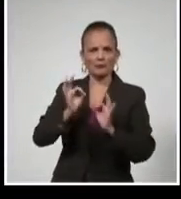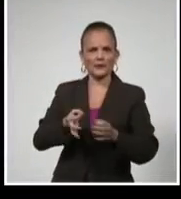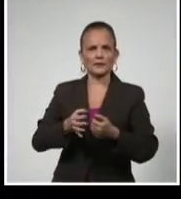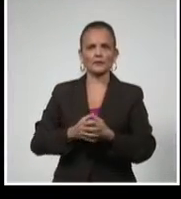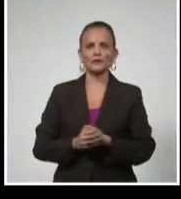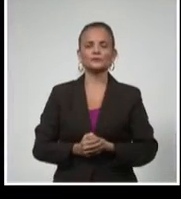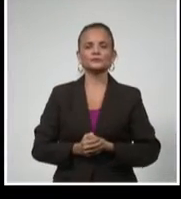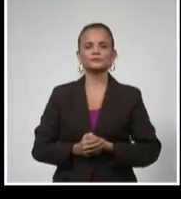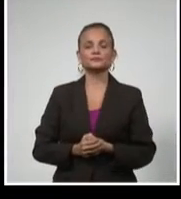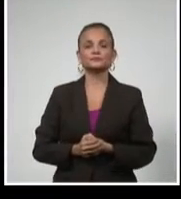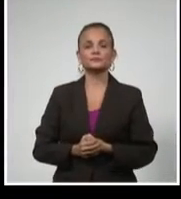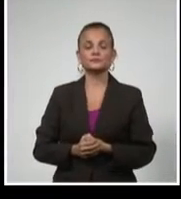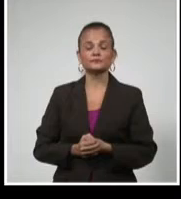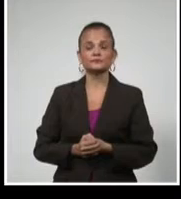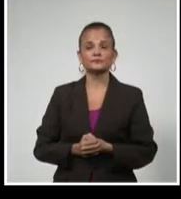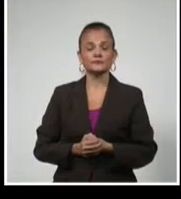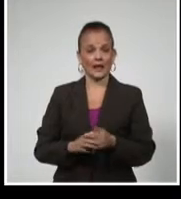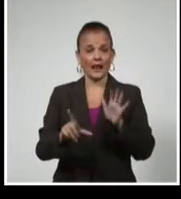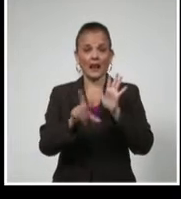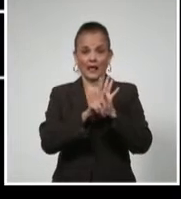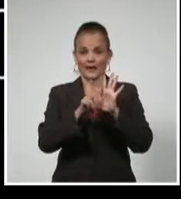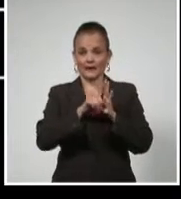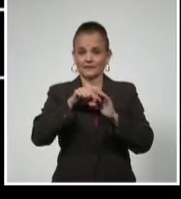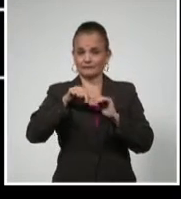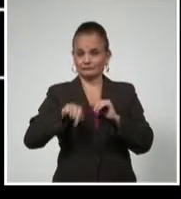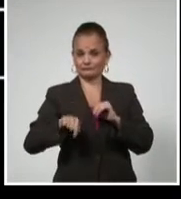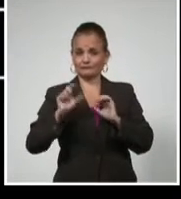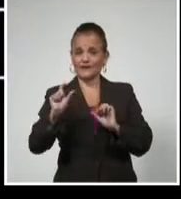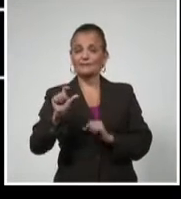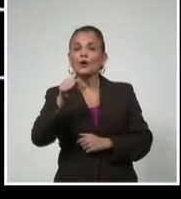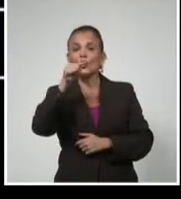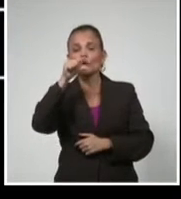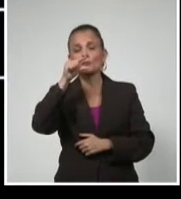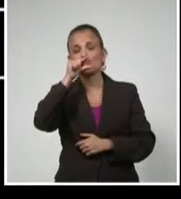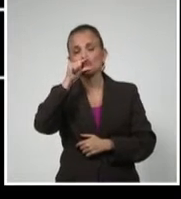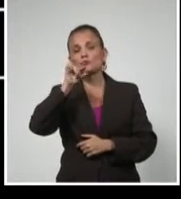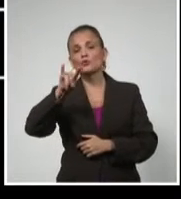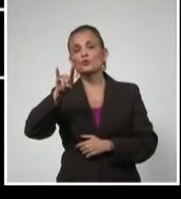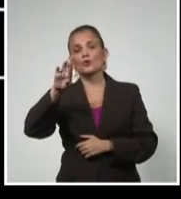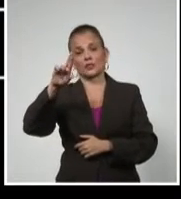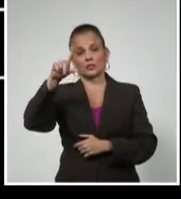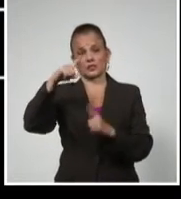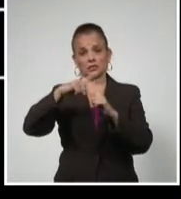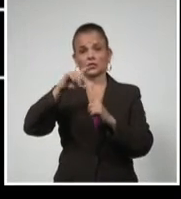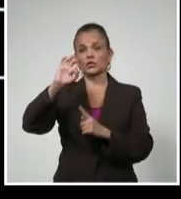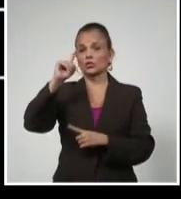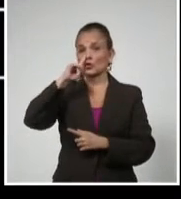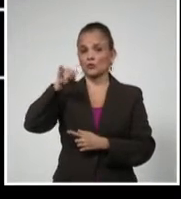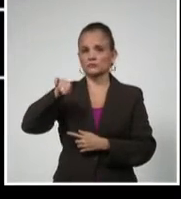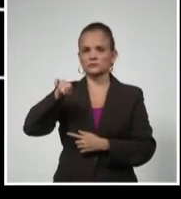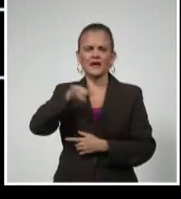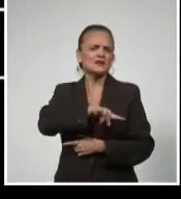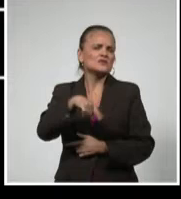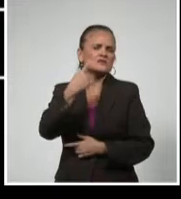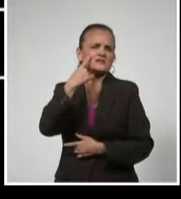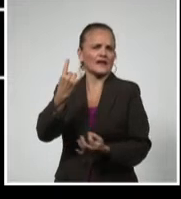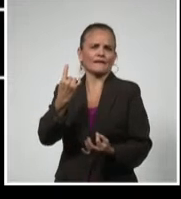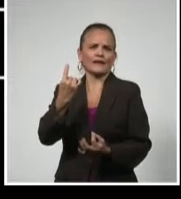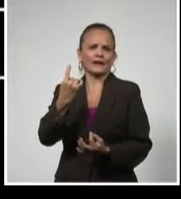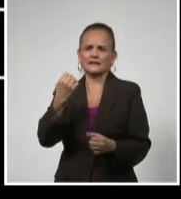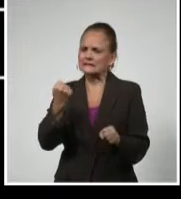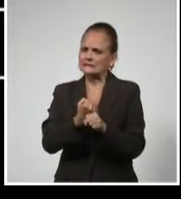ley Helms-Burton en su conjunto es un desafío mayúsculo para la relación bilateral. Esta